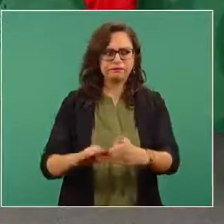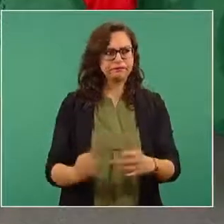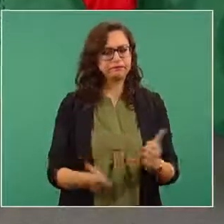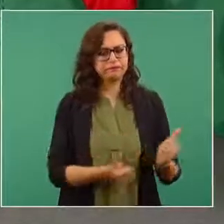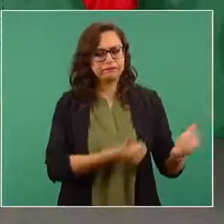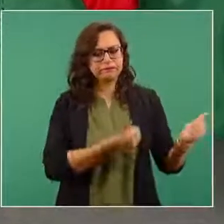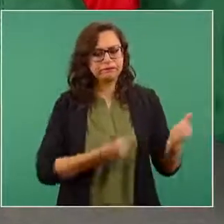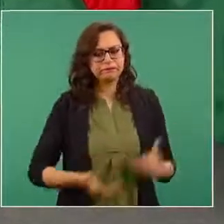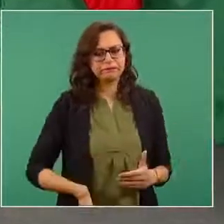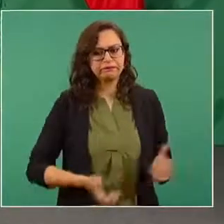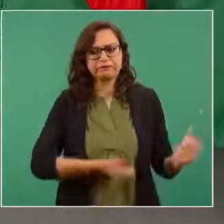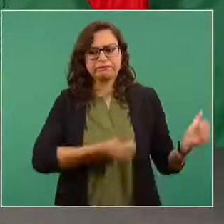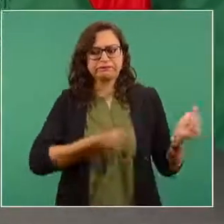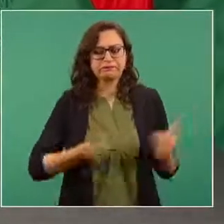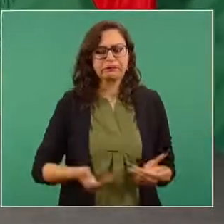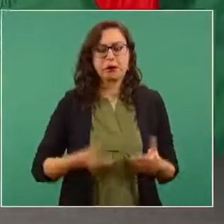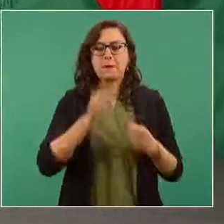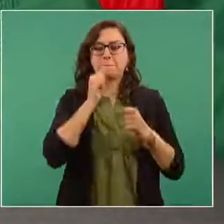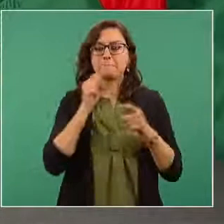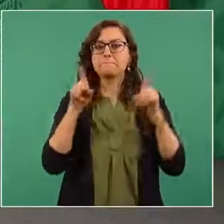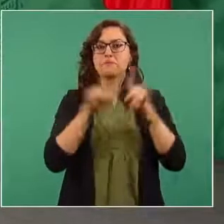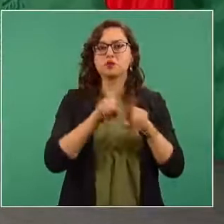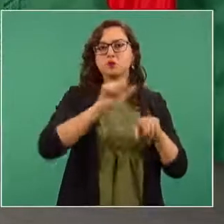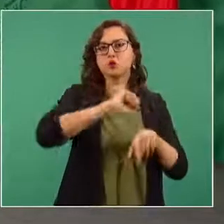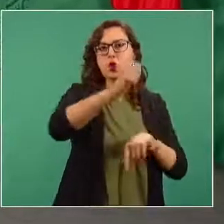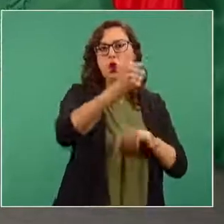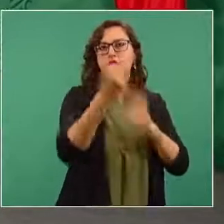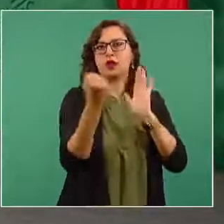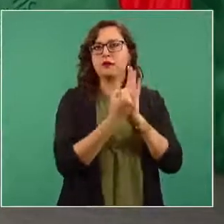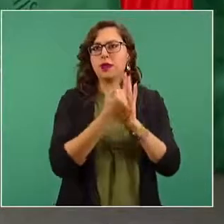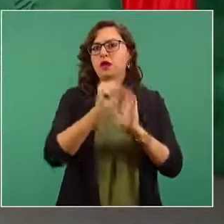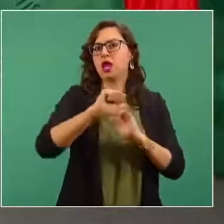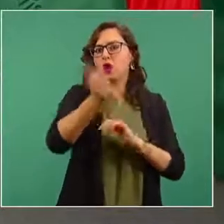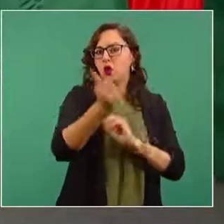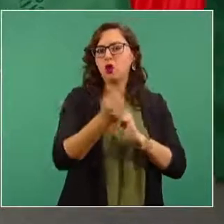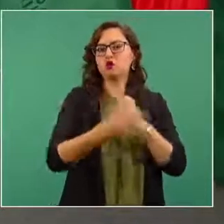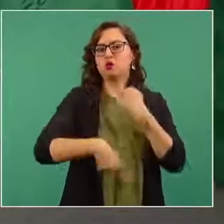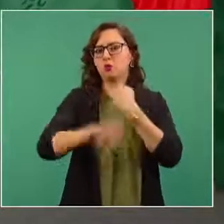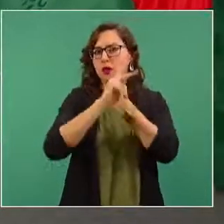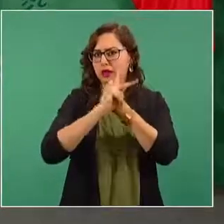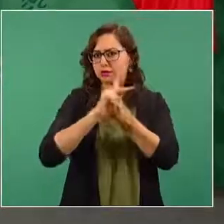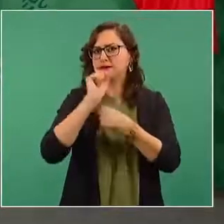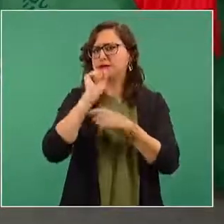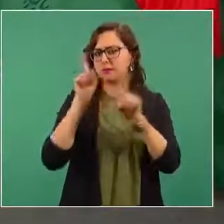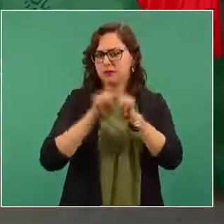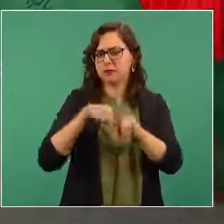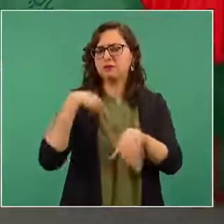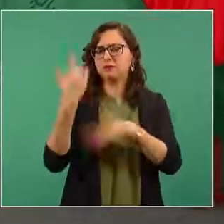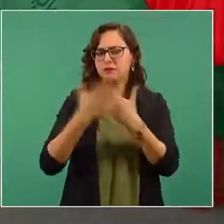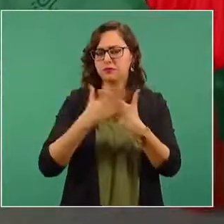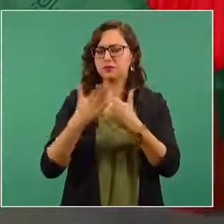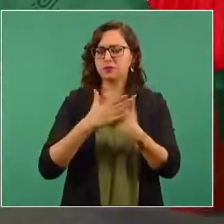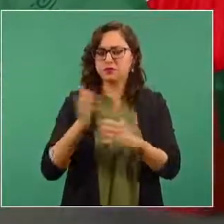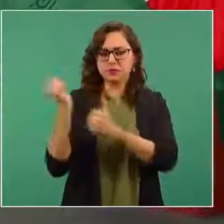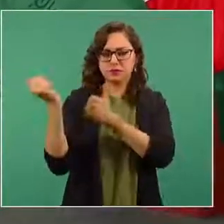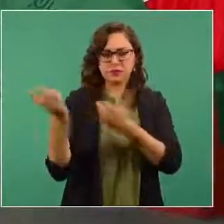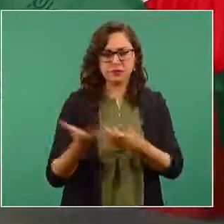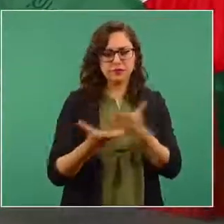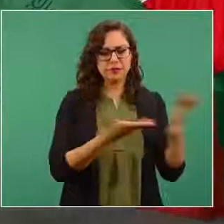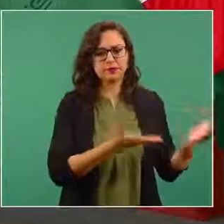de otras farmacéuticas y de otros países. Entonces vamos con el doctor Alcocer.